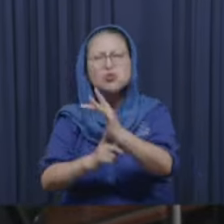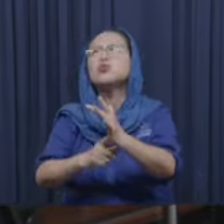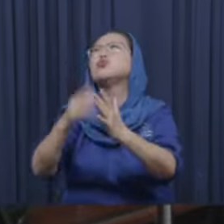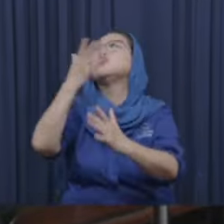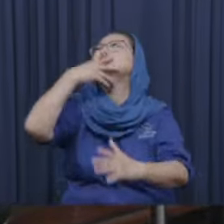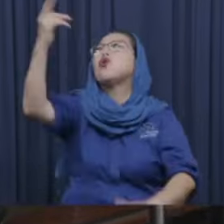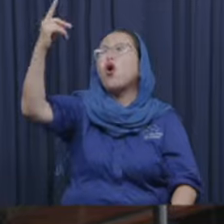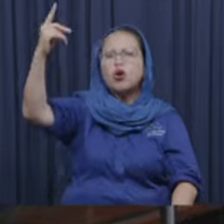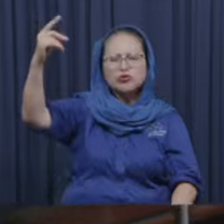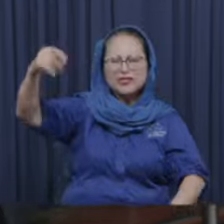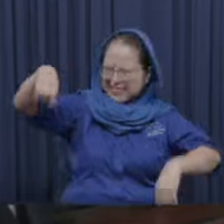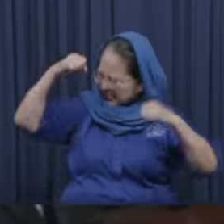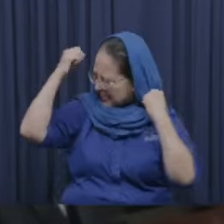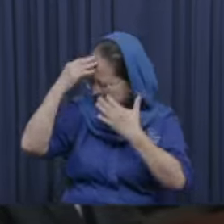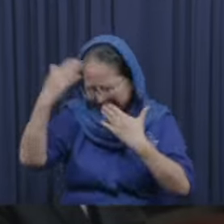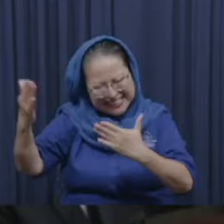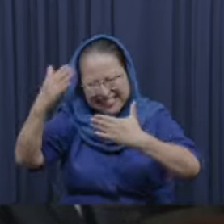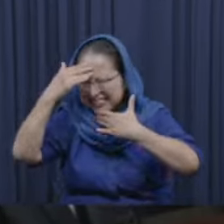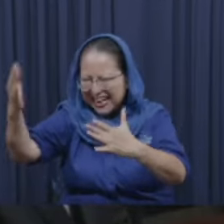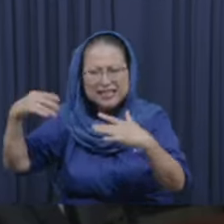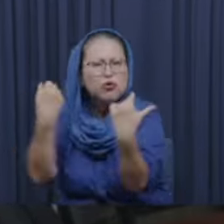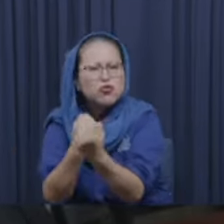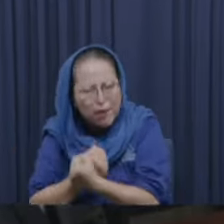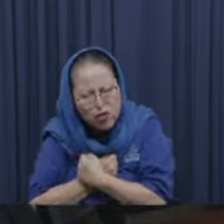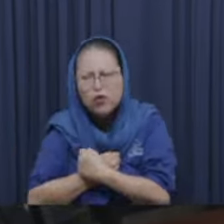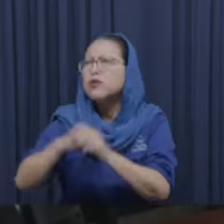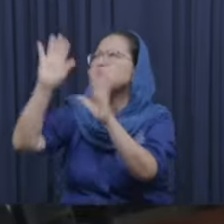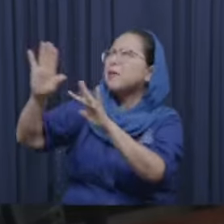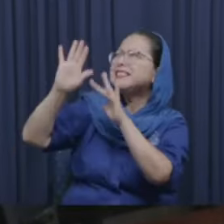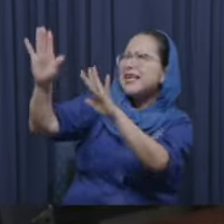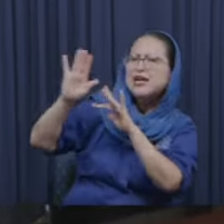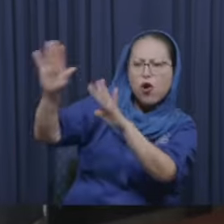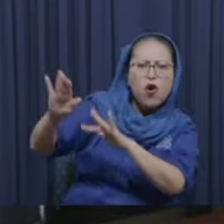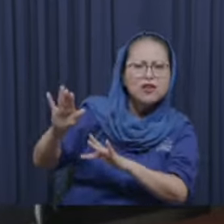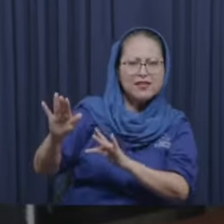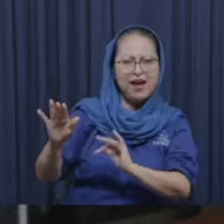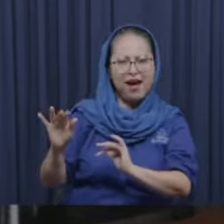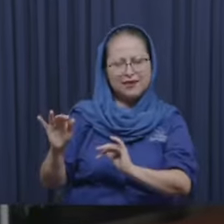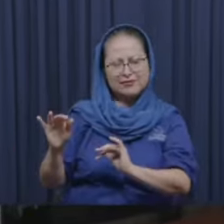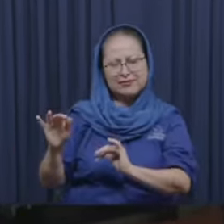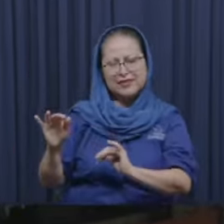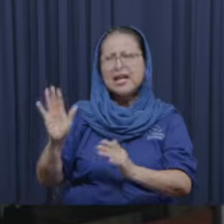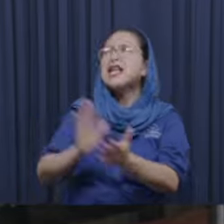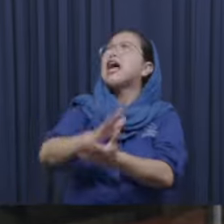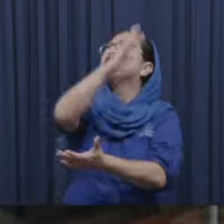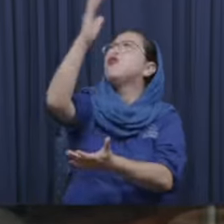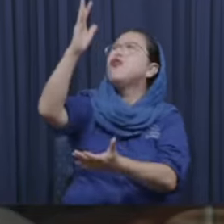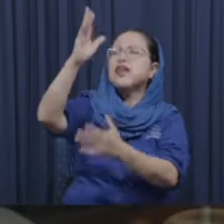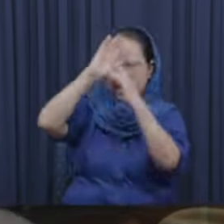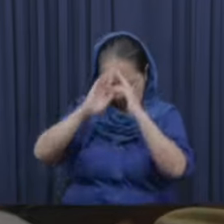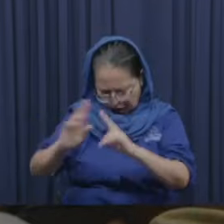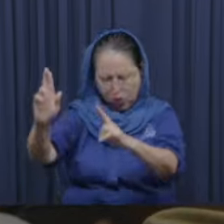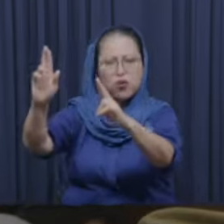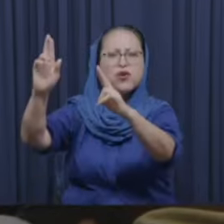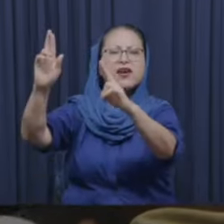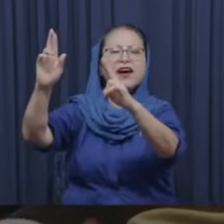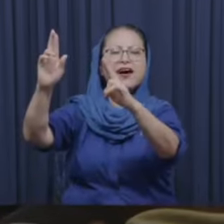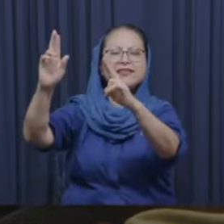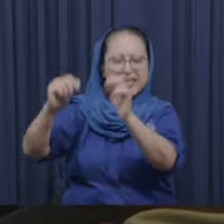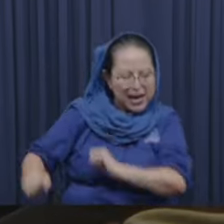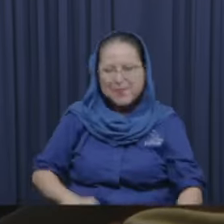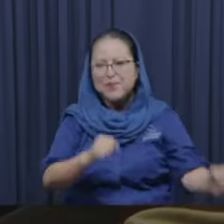Señor gracias por tu bondad Señor gracias por tu misericordia padre A ti sea dada la gloria A ti sea dada la